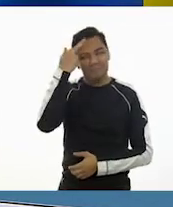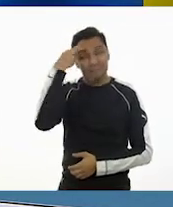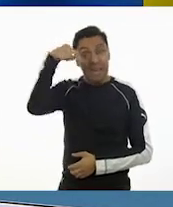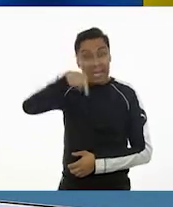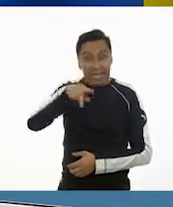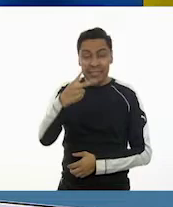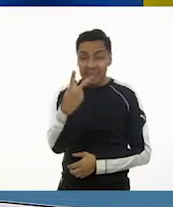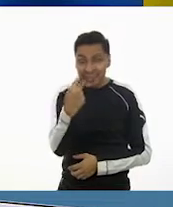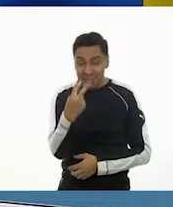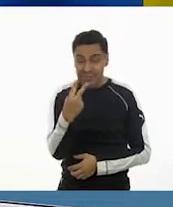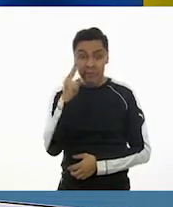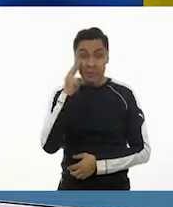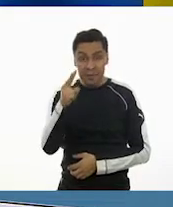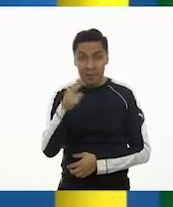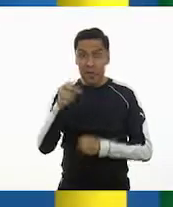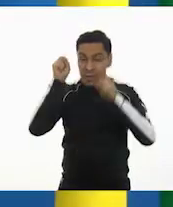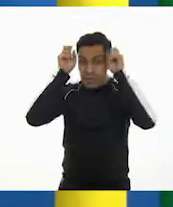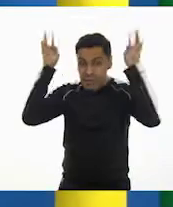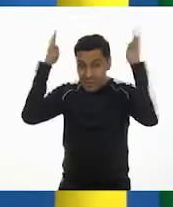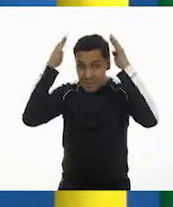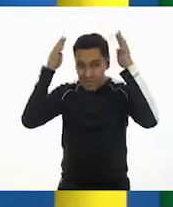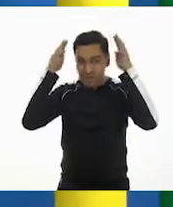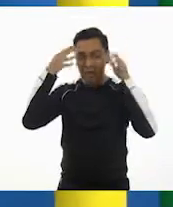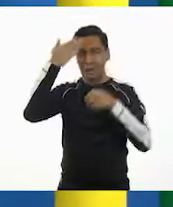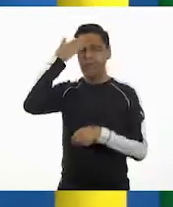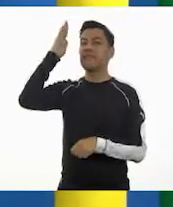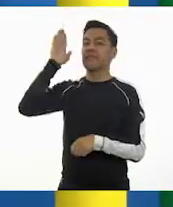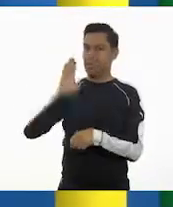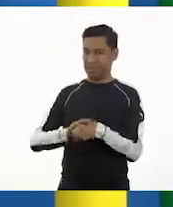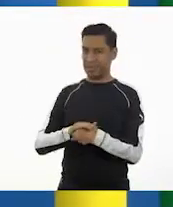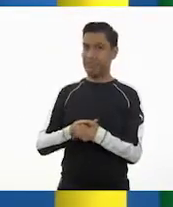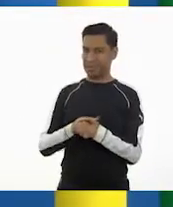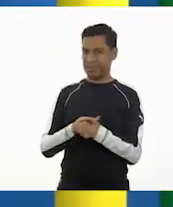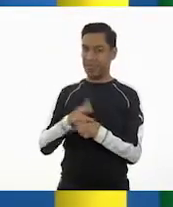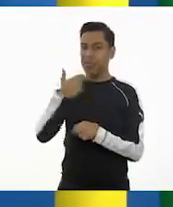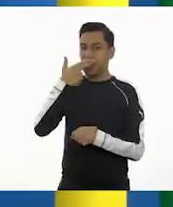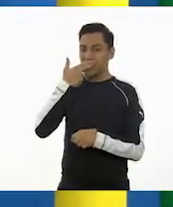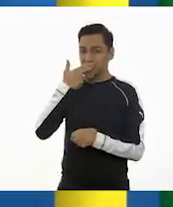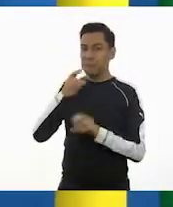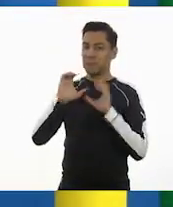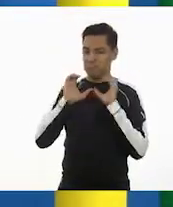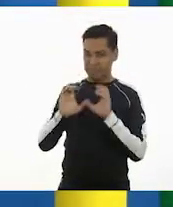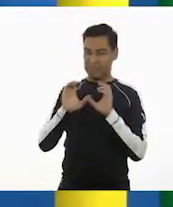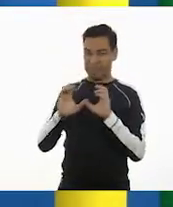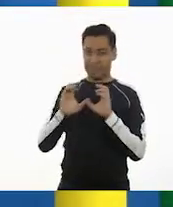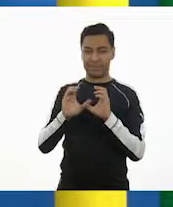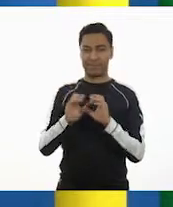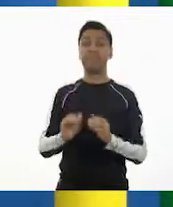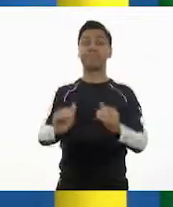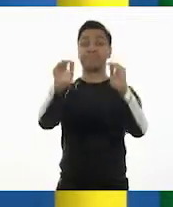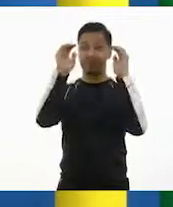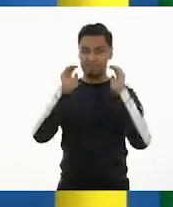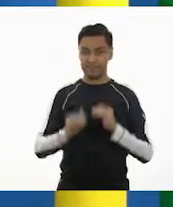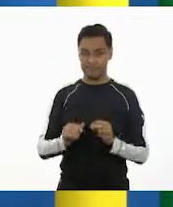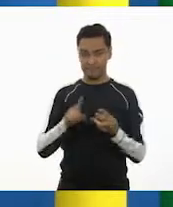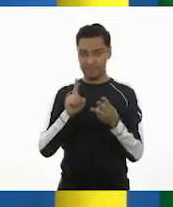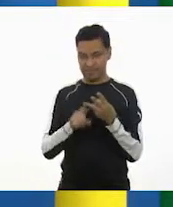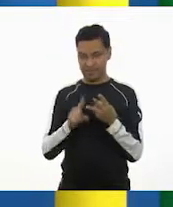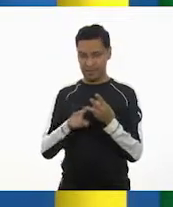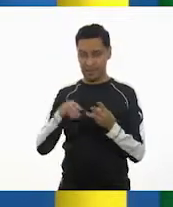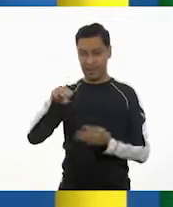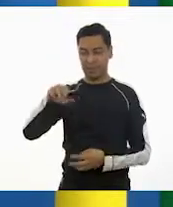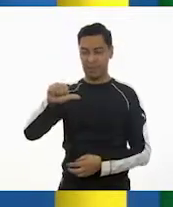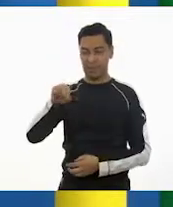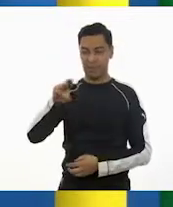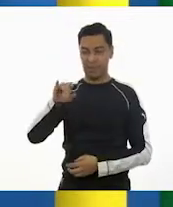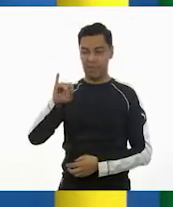los programas de Aprende en Casa. Exacto. Y el último ejemplo corresponde a un mamífero marino que recientemente ha